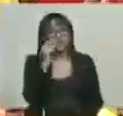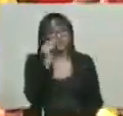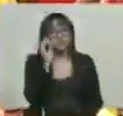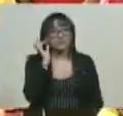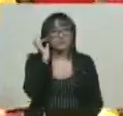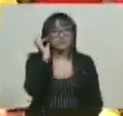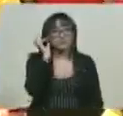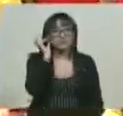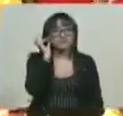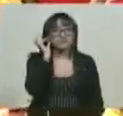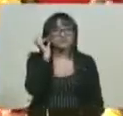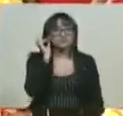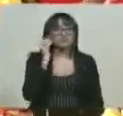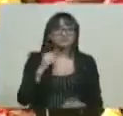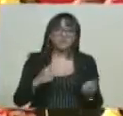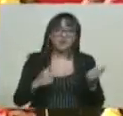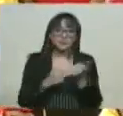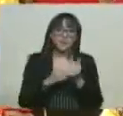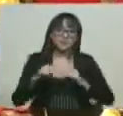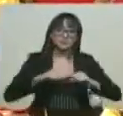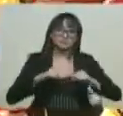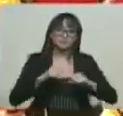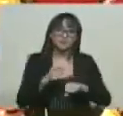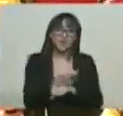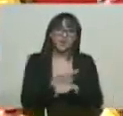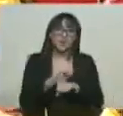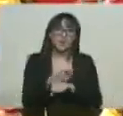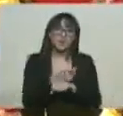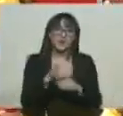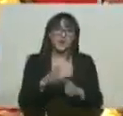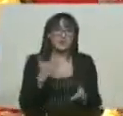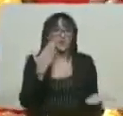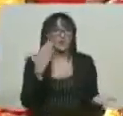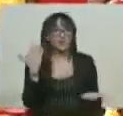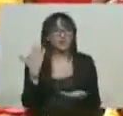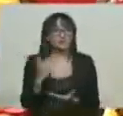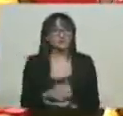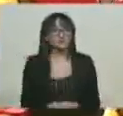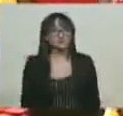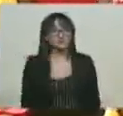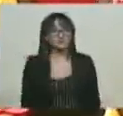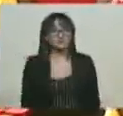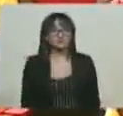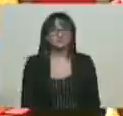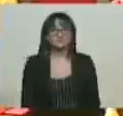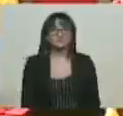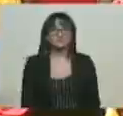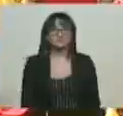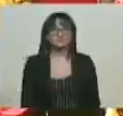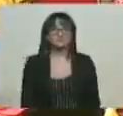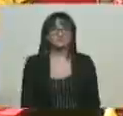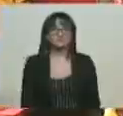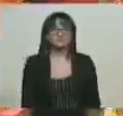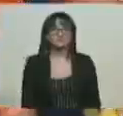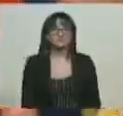diputadas que van a apoyar la gestión de esta gobernadora Yelitze Santaella.